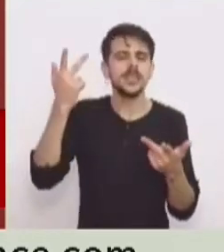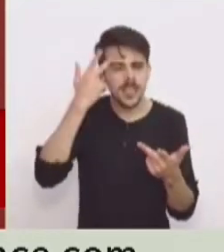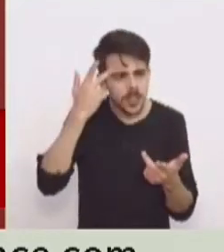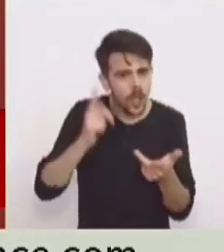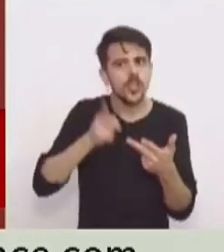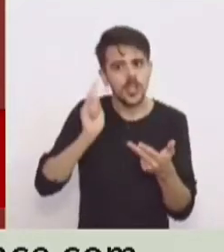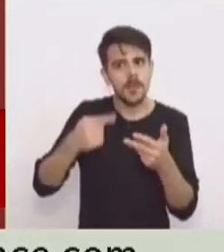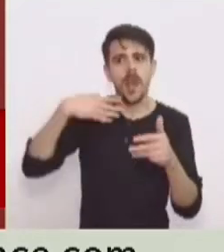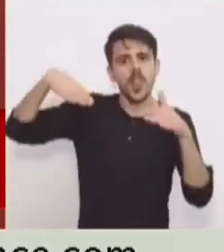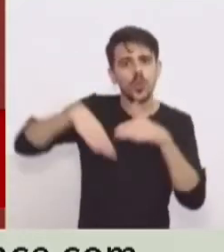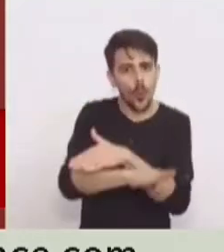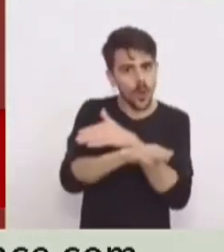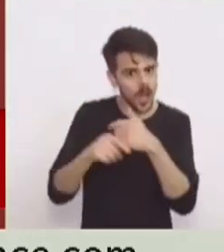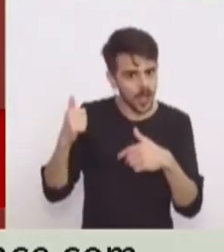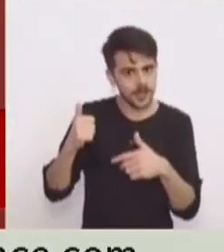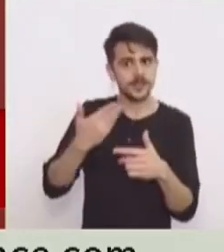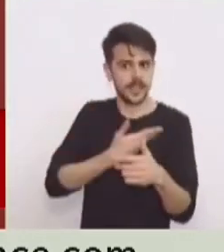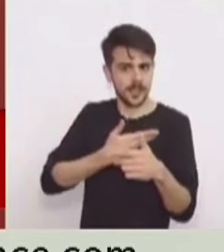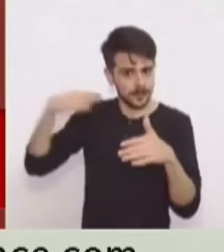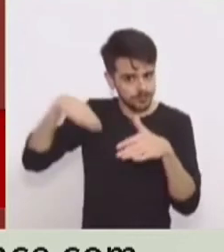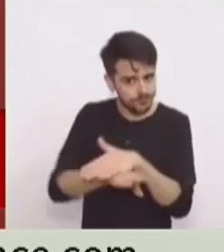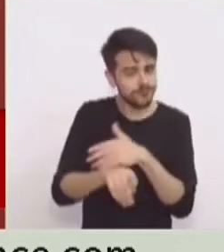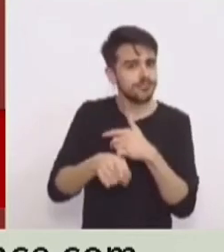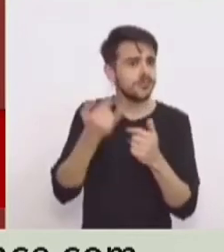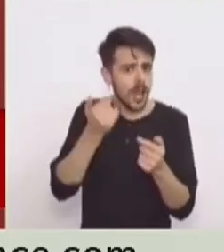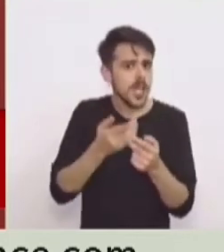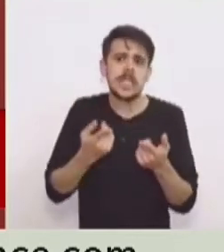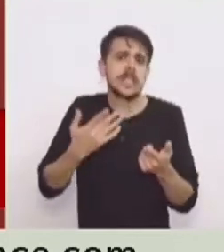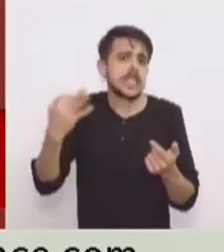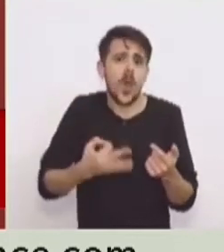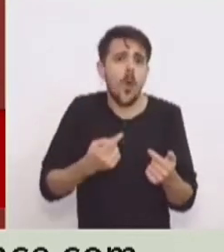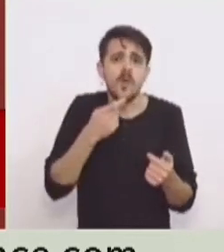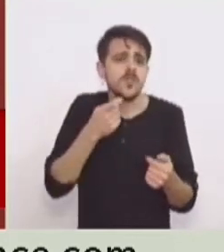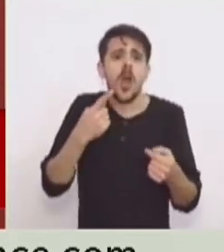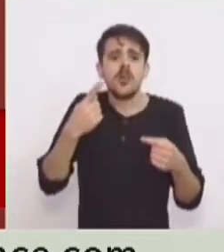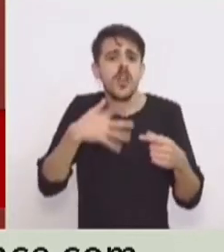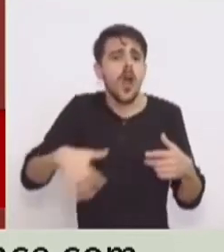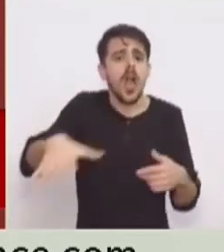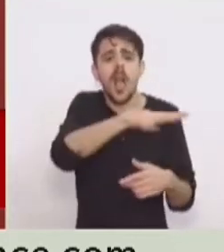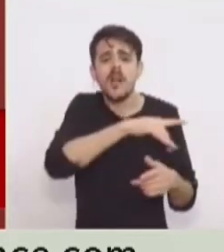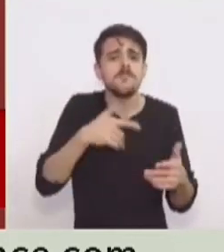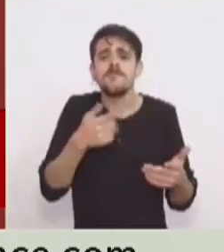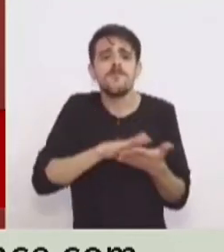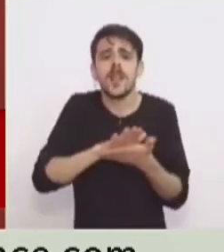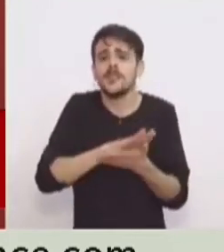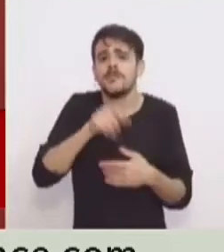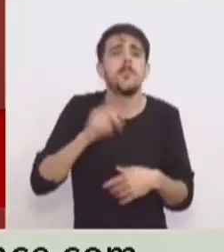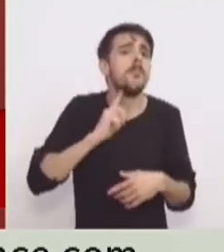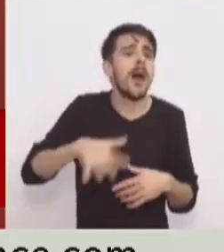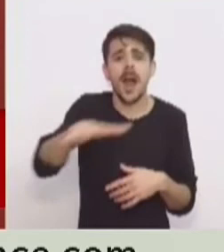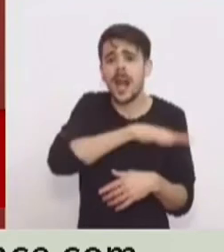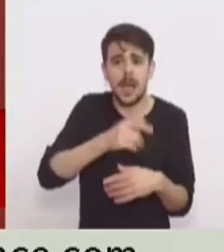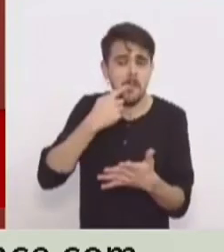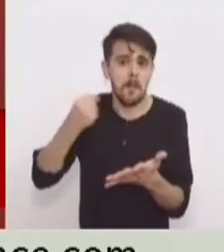túnel. Y obviamente lo que ocurra en Paraná tiene un impacto inmediato. El que conoce la zona, el que conoce la región sabe